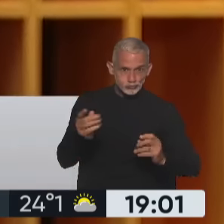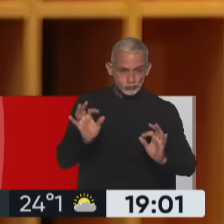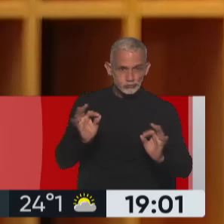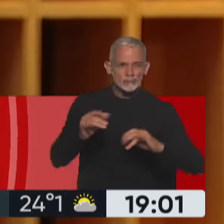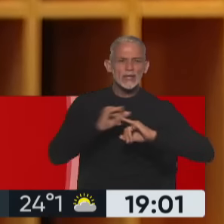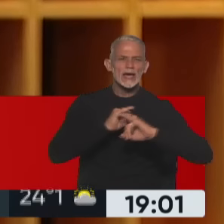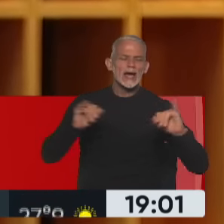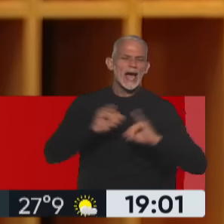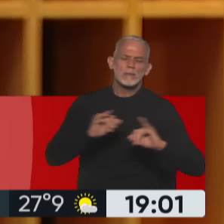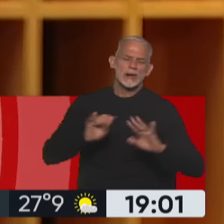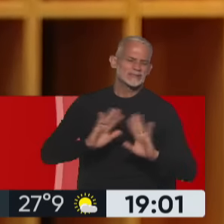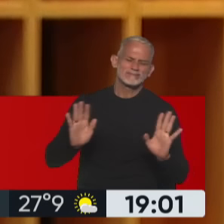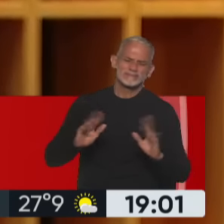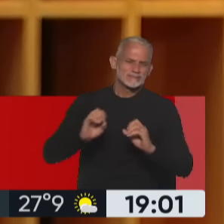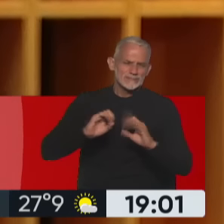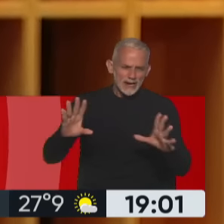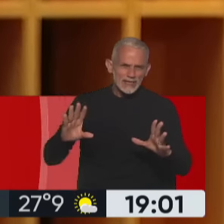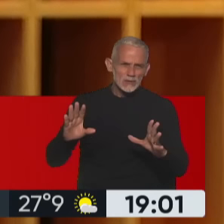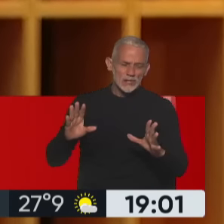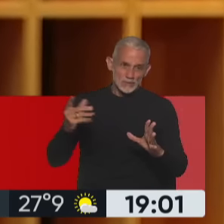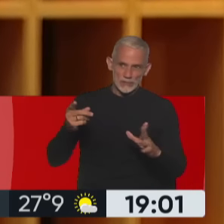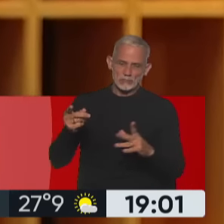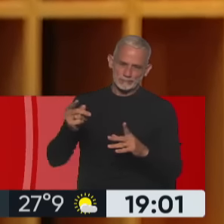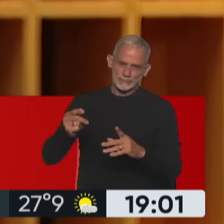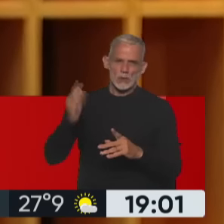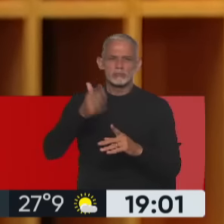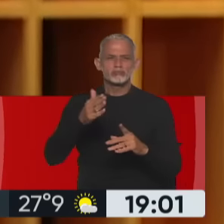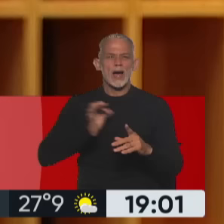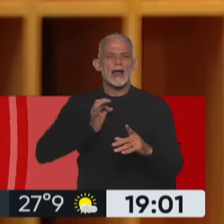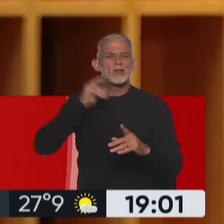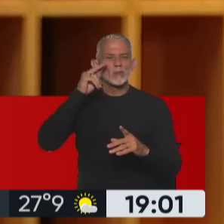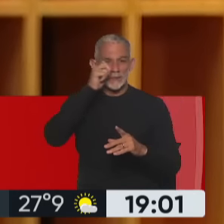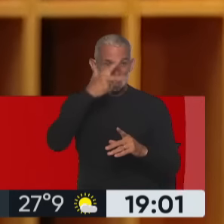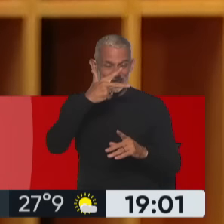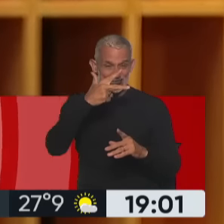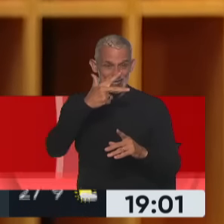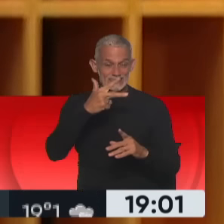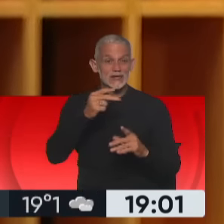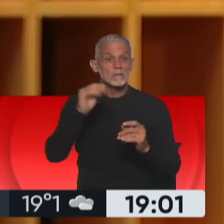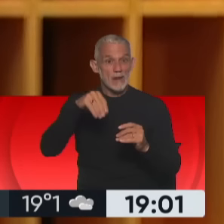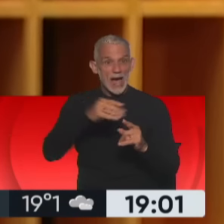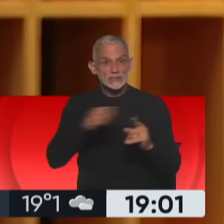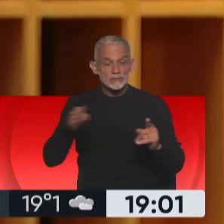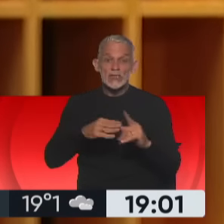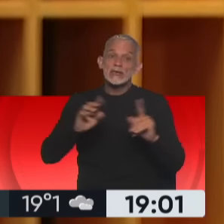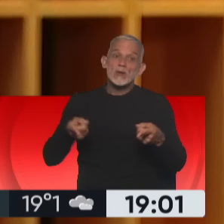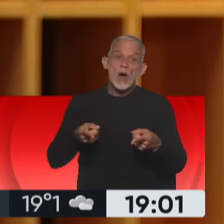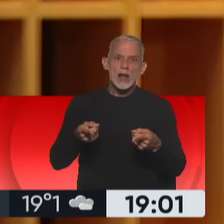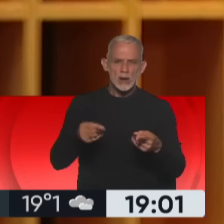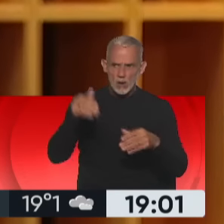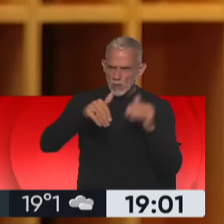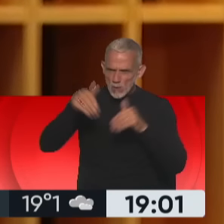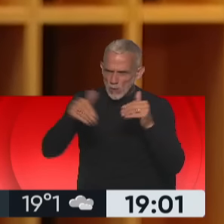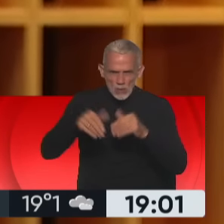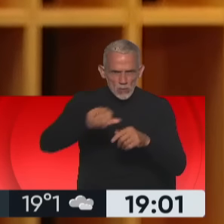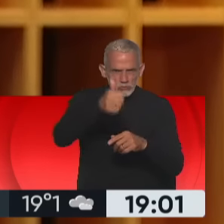campaña más brutal que se hizo en la historia, porque le ganaron a la del 23, a pesar de eso, sacamos el 41% de